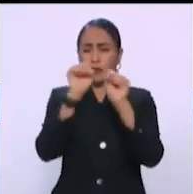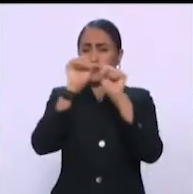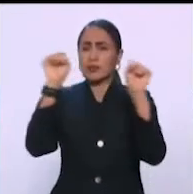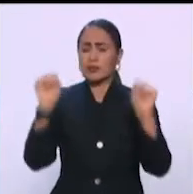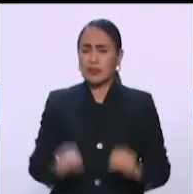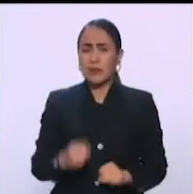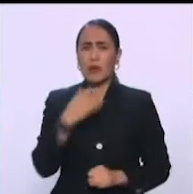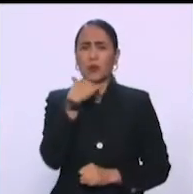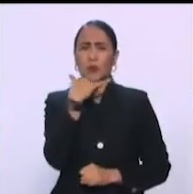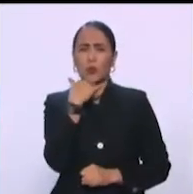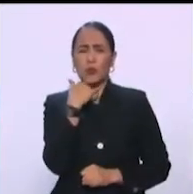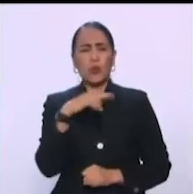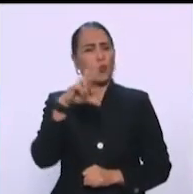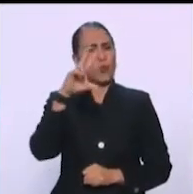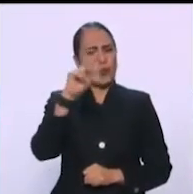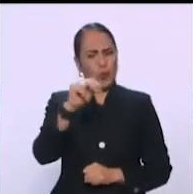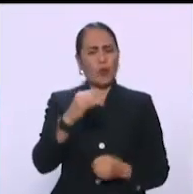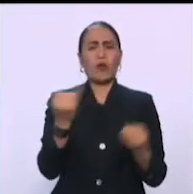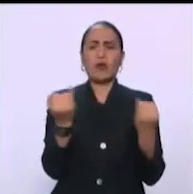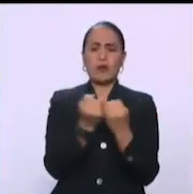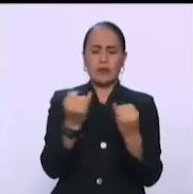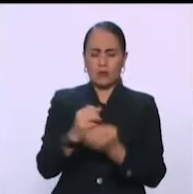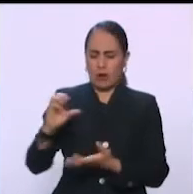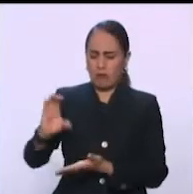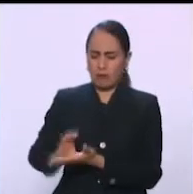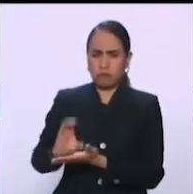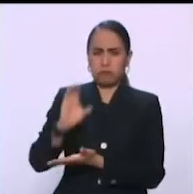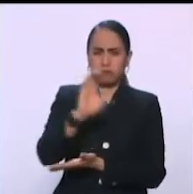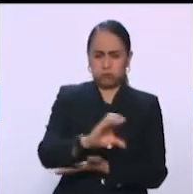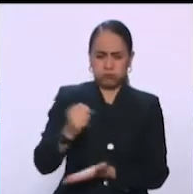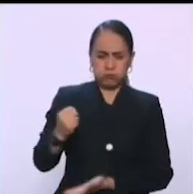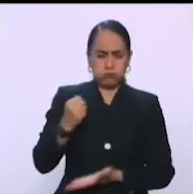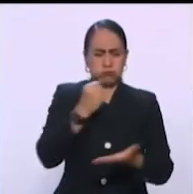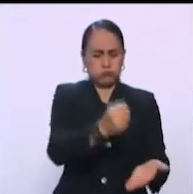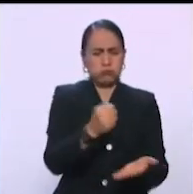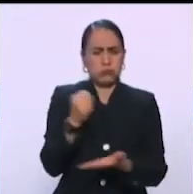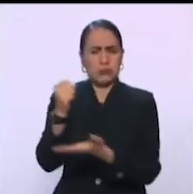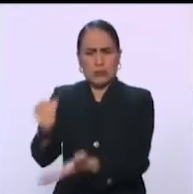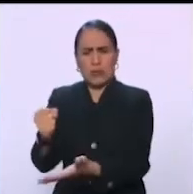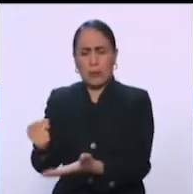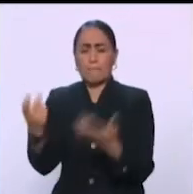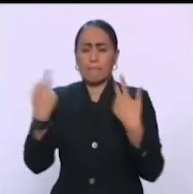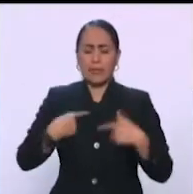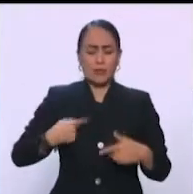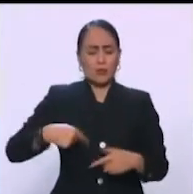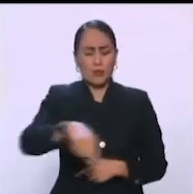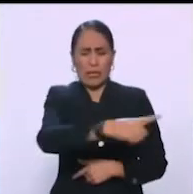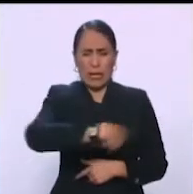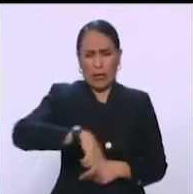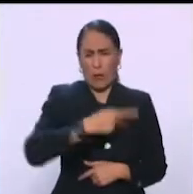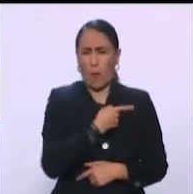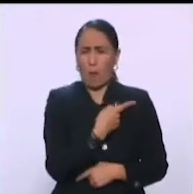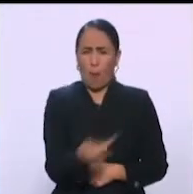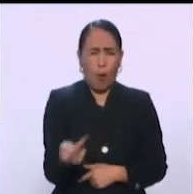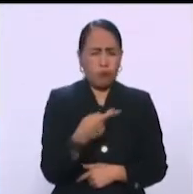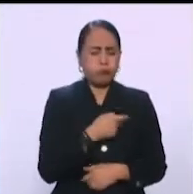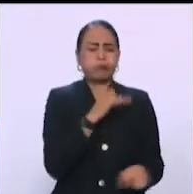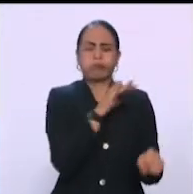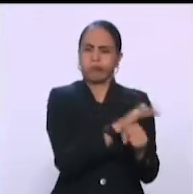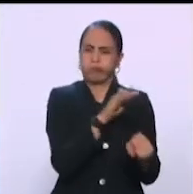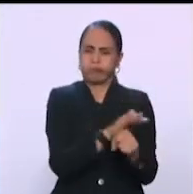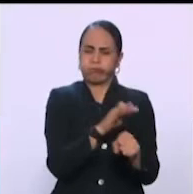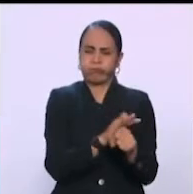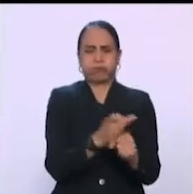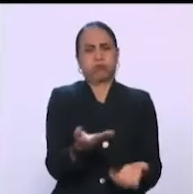la corrupción, que oriente la mayoría de los recursos en protección de los más necesitados, de los más pobres. Le